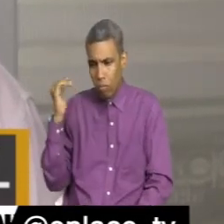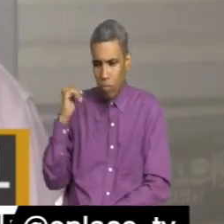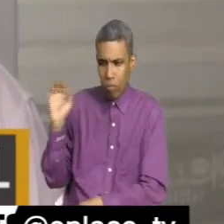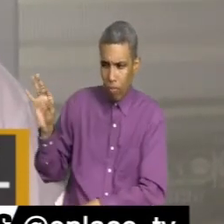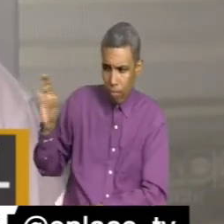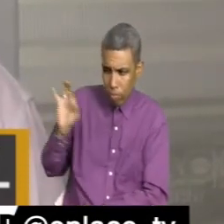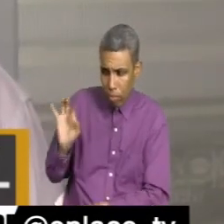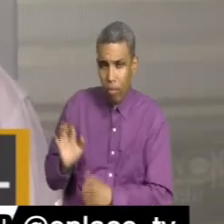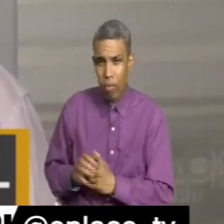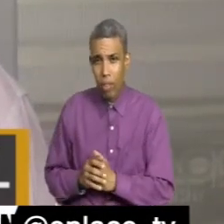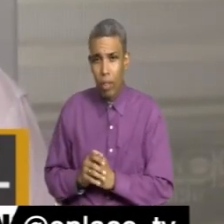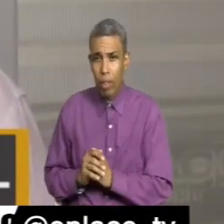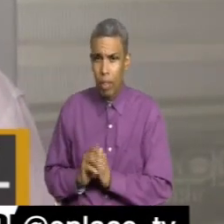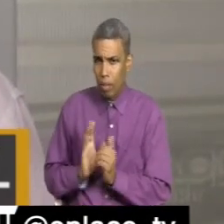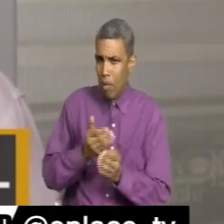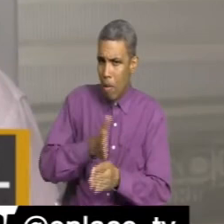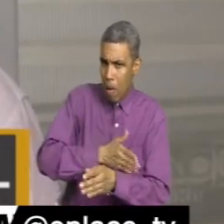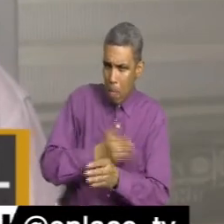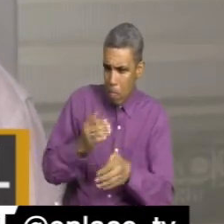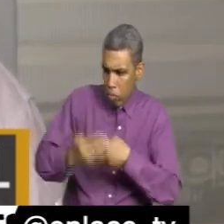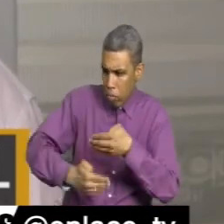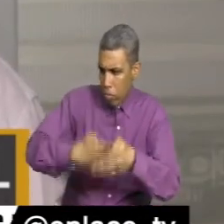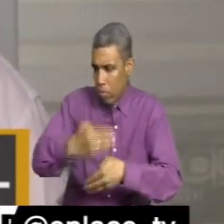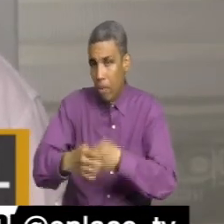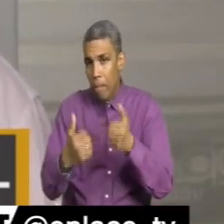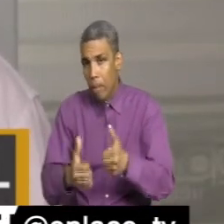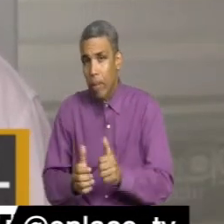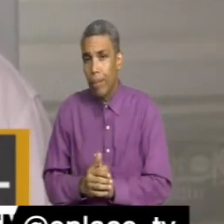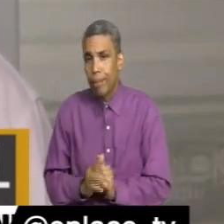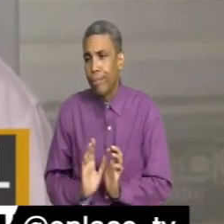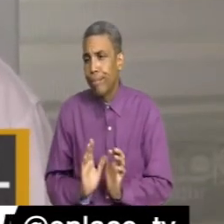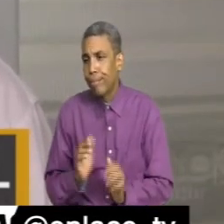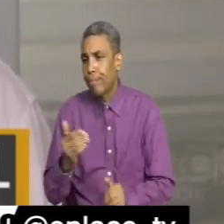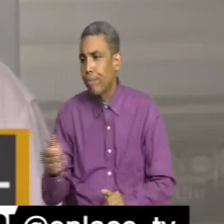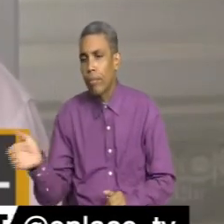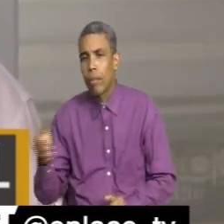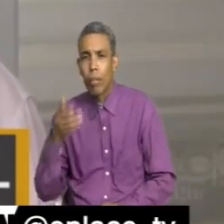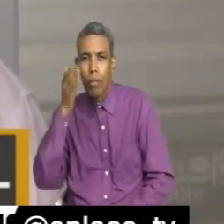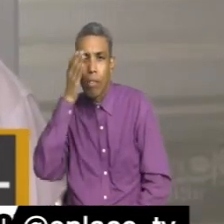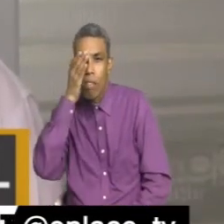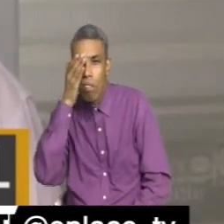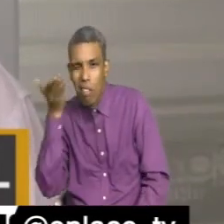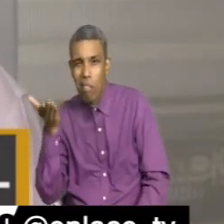estas afirmaciones y son más producto de, digamos, una